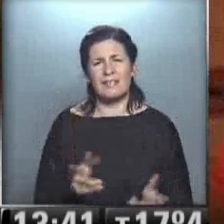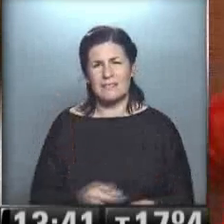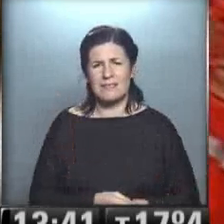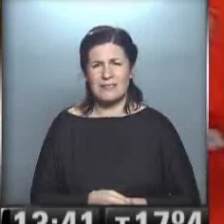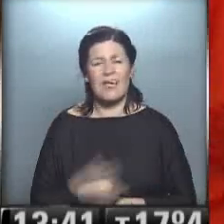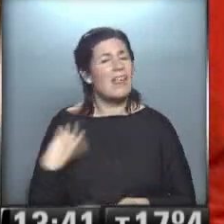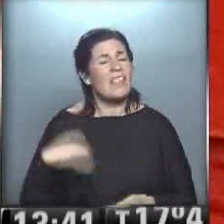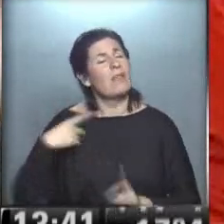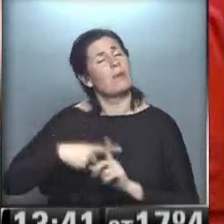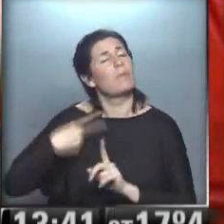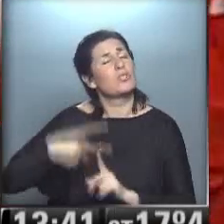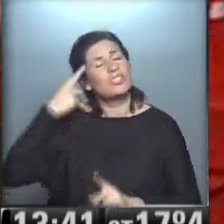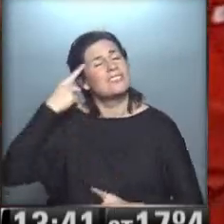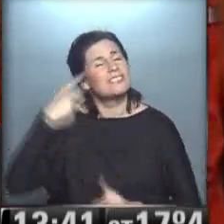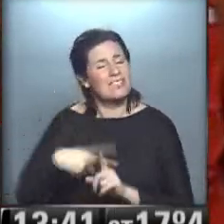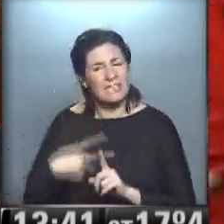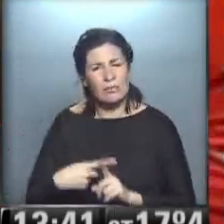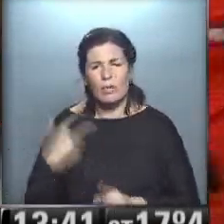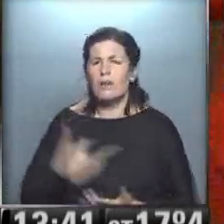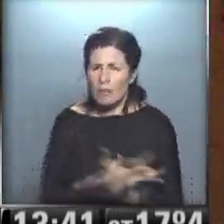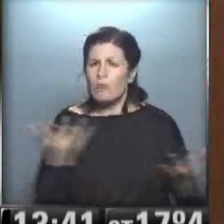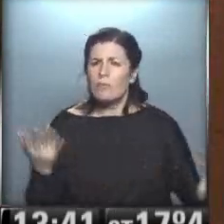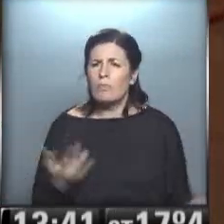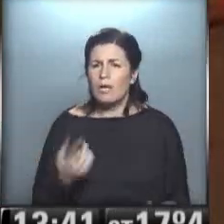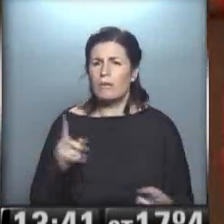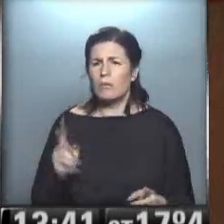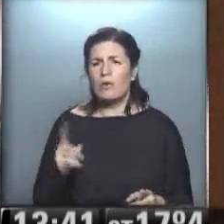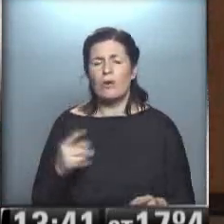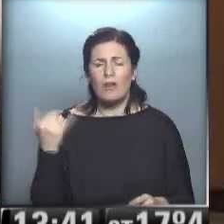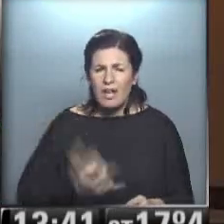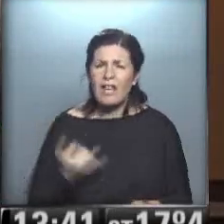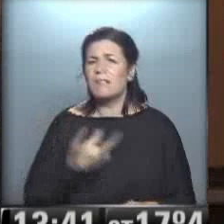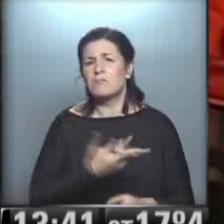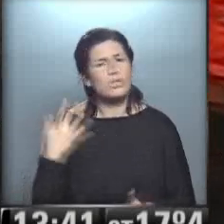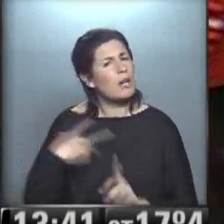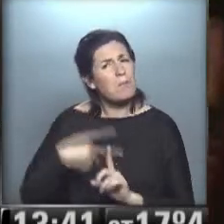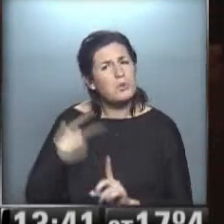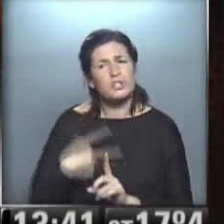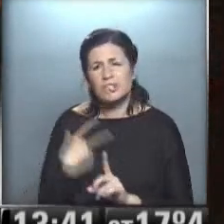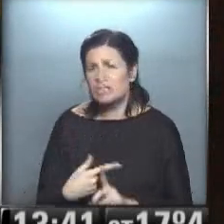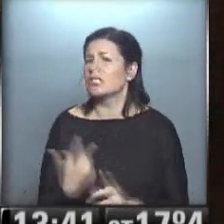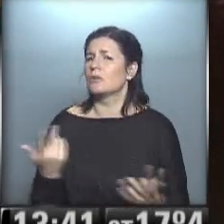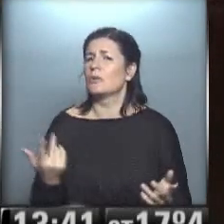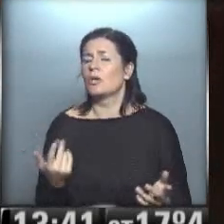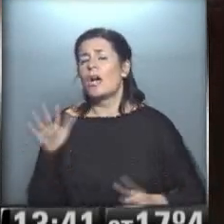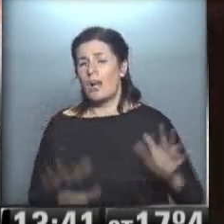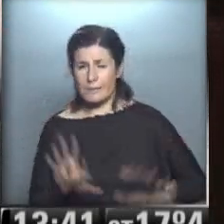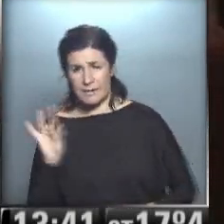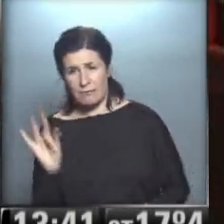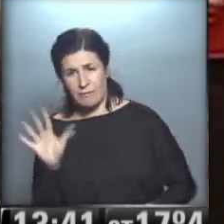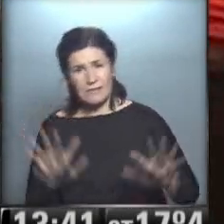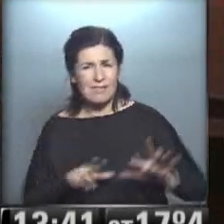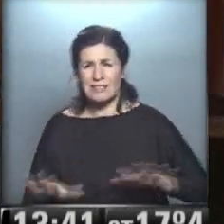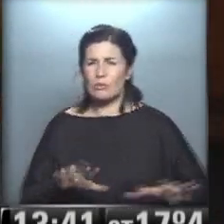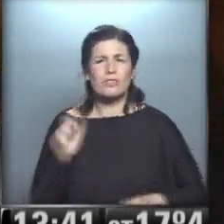la esperanza, que nuestro pueblo, y esto se ve en San Cayetano, nuestro pueblo no se deja robar la esperanza. Pueden ser difíciles las circunstancias de la